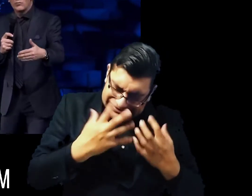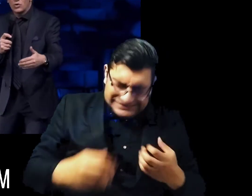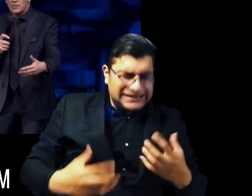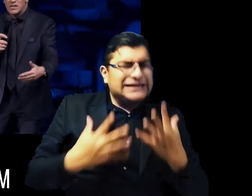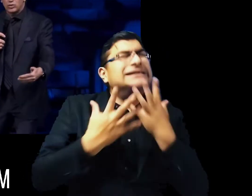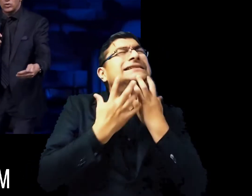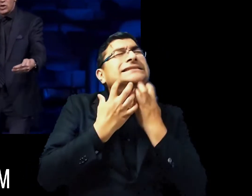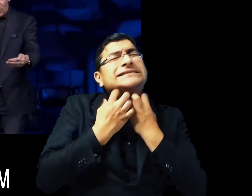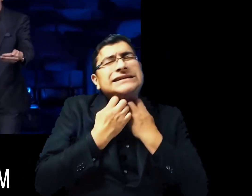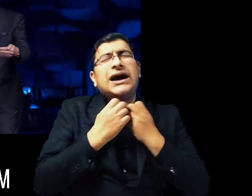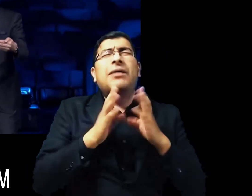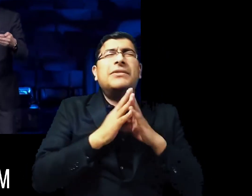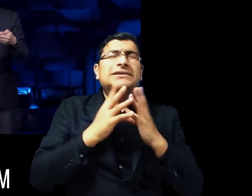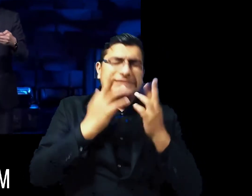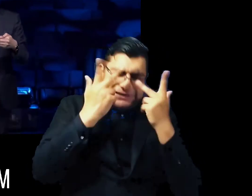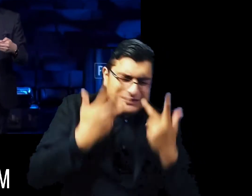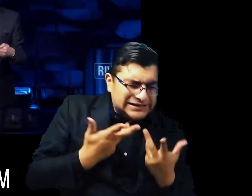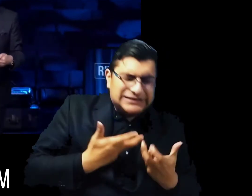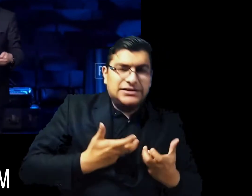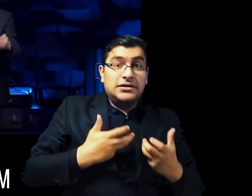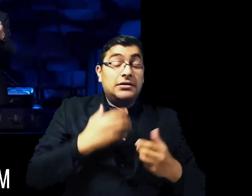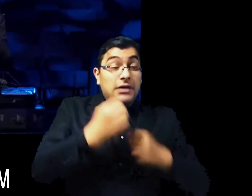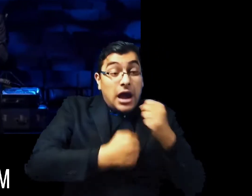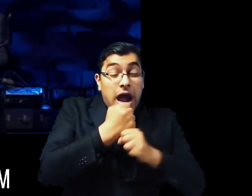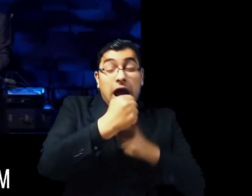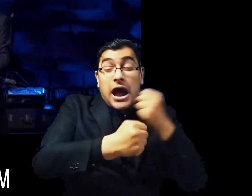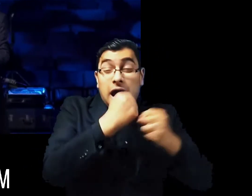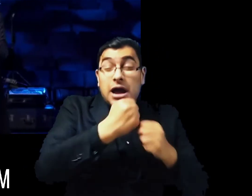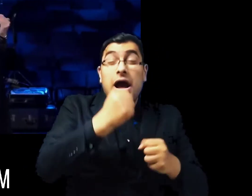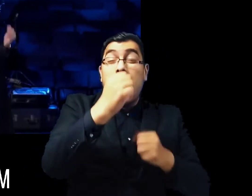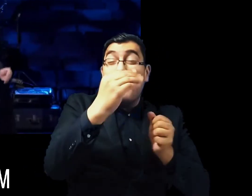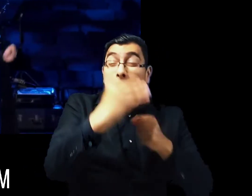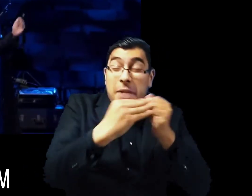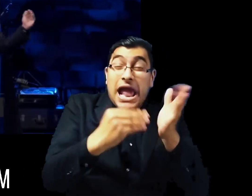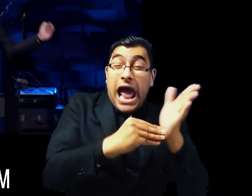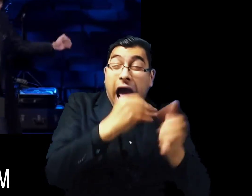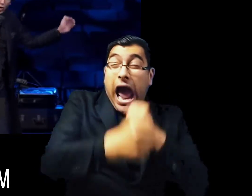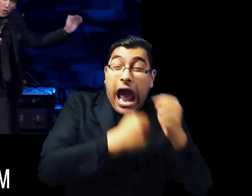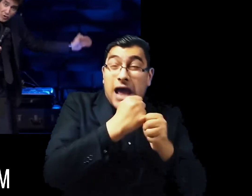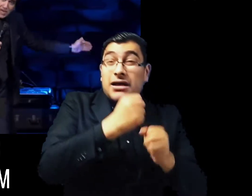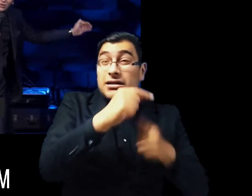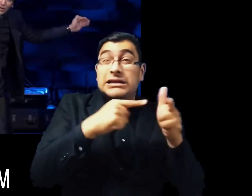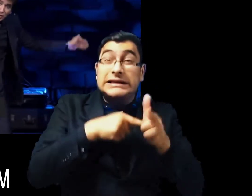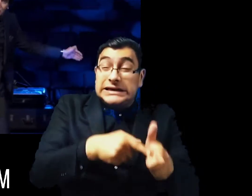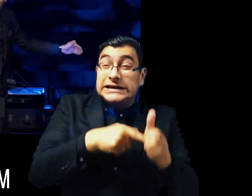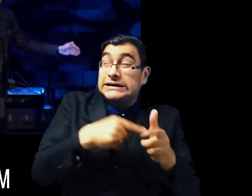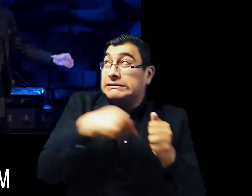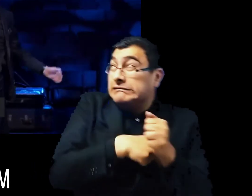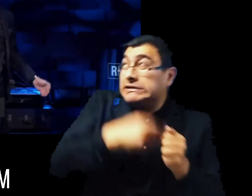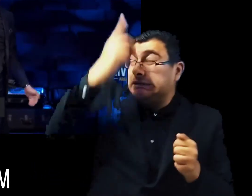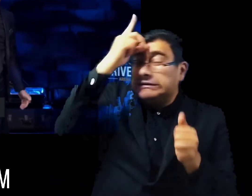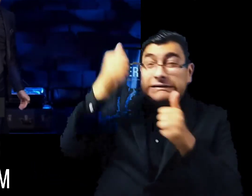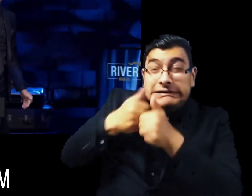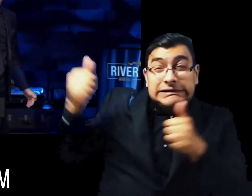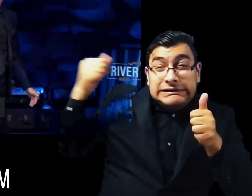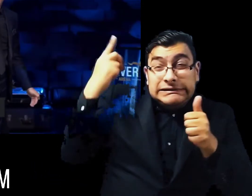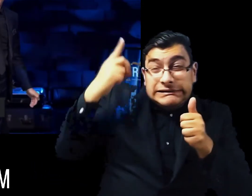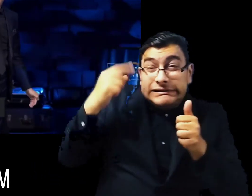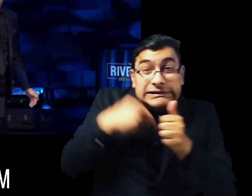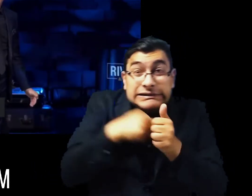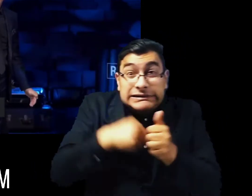de remordimiento, porque a medida que pasaron los siglos y los milenios, se hubiesen seguido escondiendo de Dios.